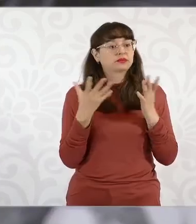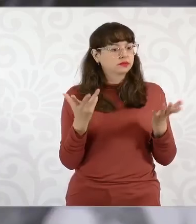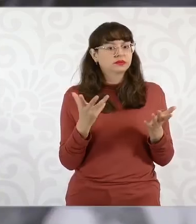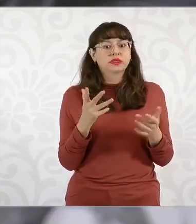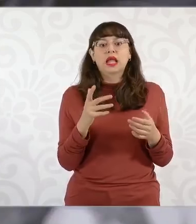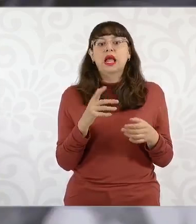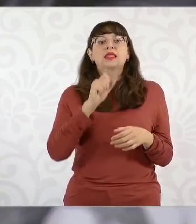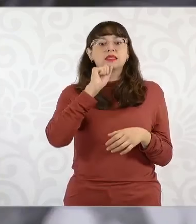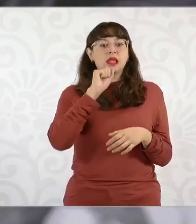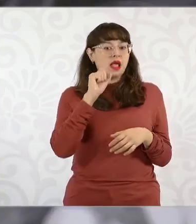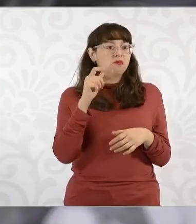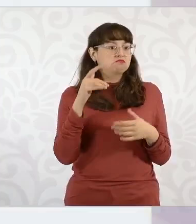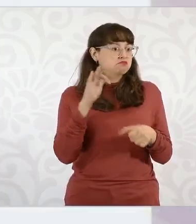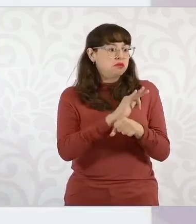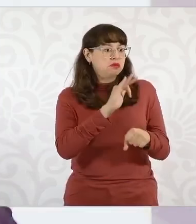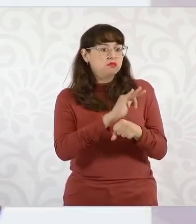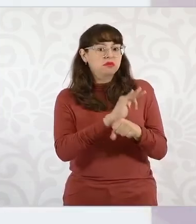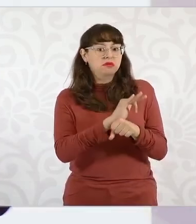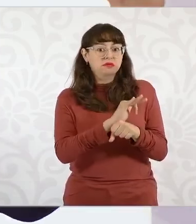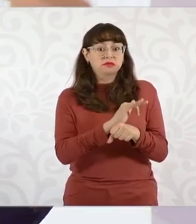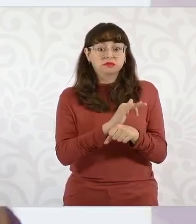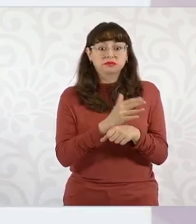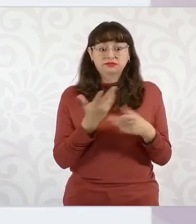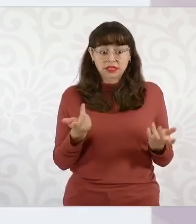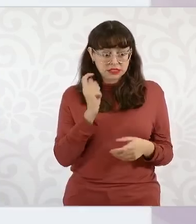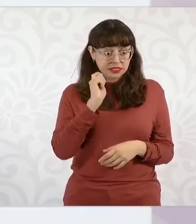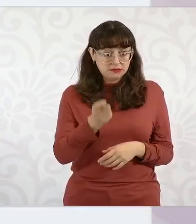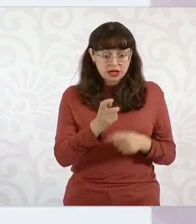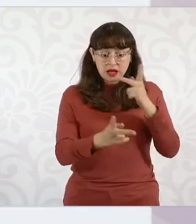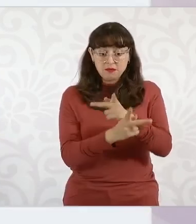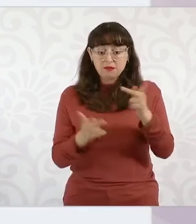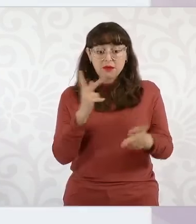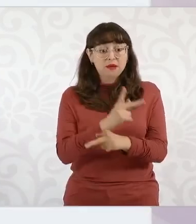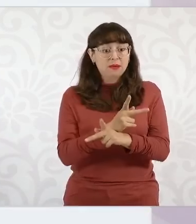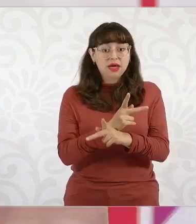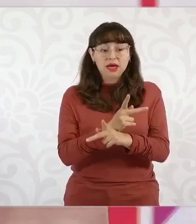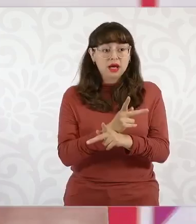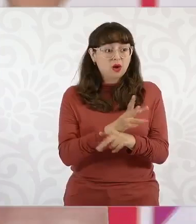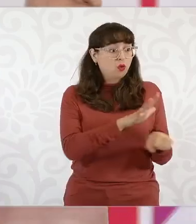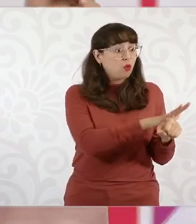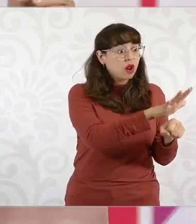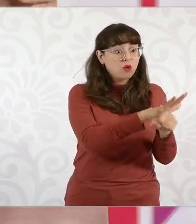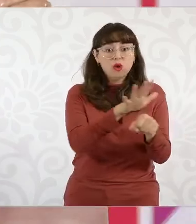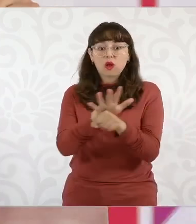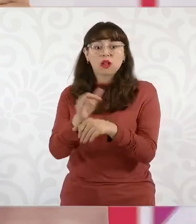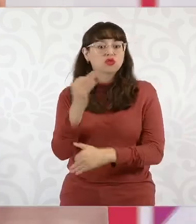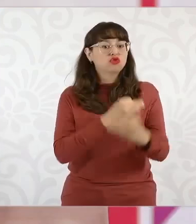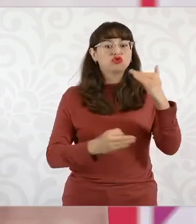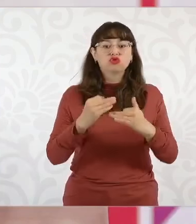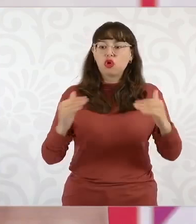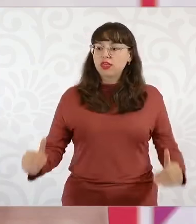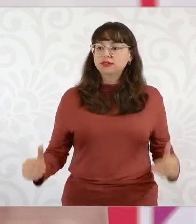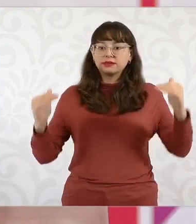conocimiento de una universidad. Pues de esa manera, digamos, ya lo tenían, pero hubo mucha